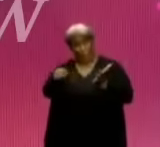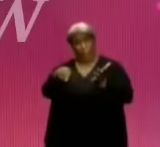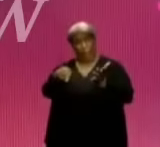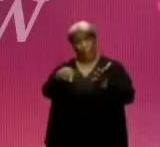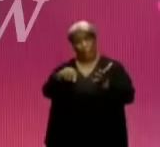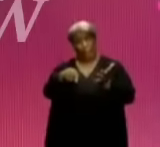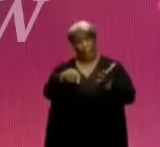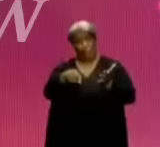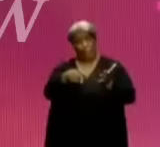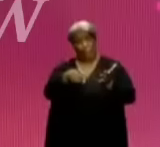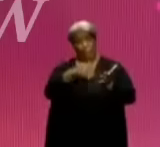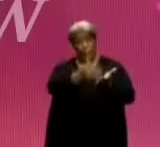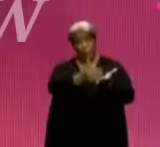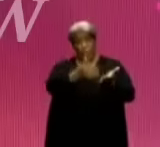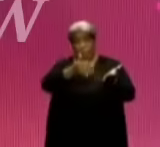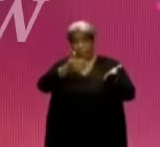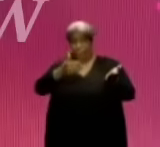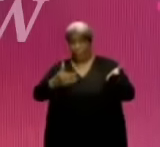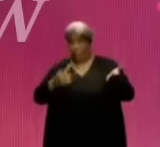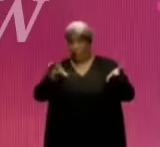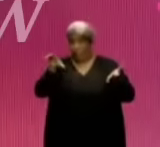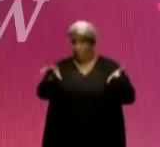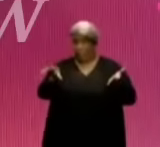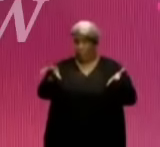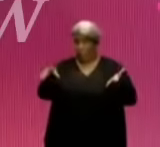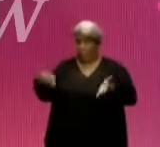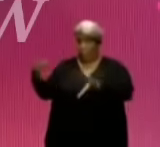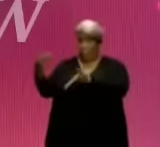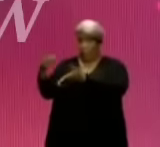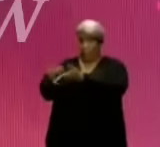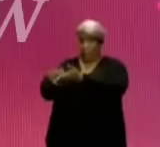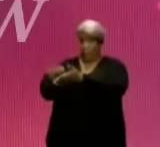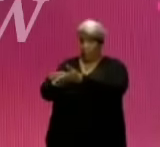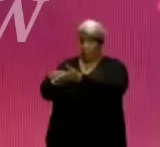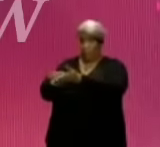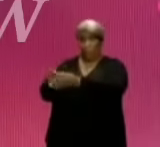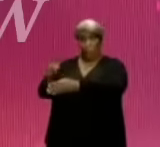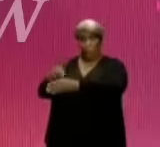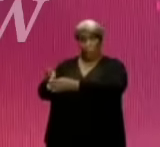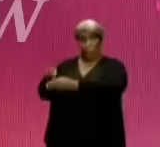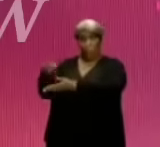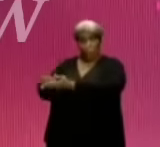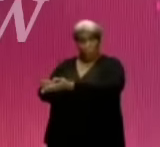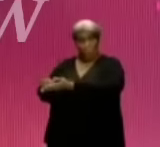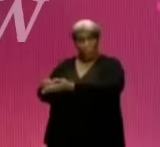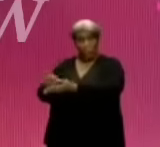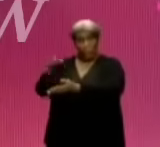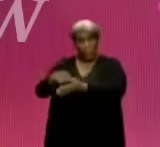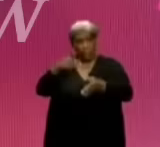pago del capital, sea cubierto por los ingresos